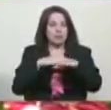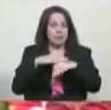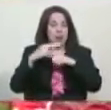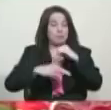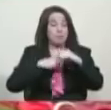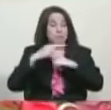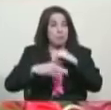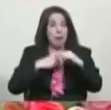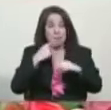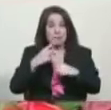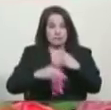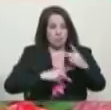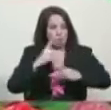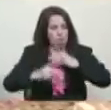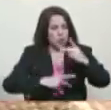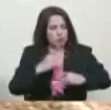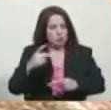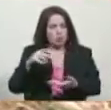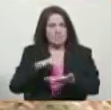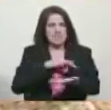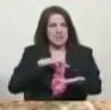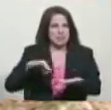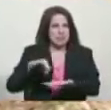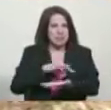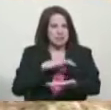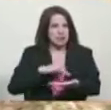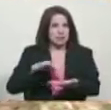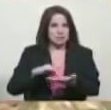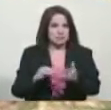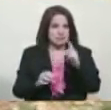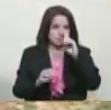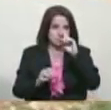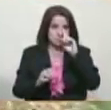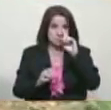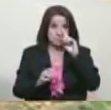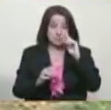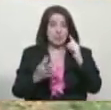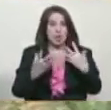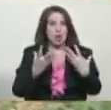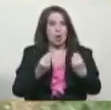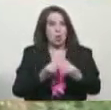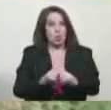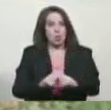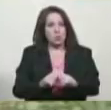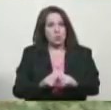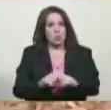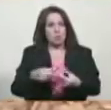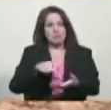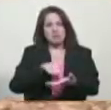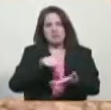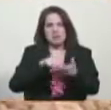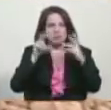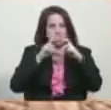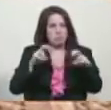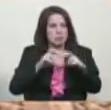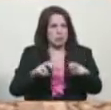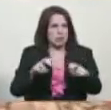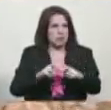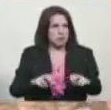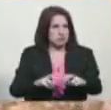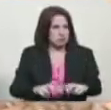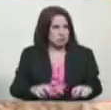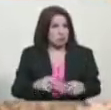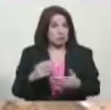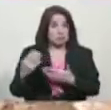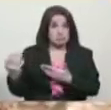semillas. Hoy en compañía de acá del gobernador, quien a través del Consejo Científico, junto a los distintos centros de investigación que